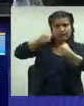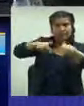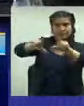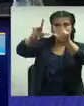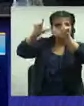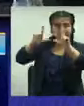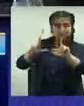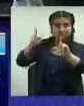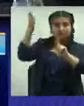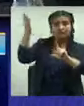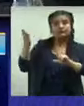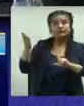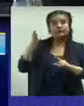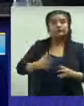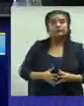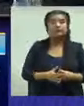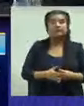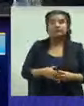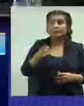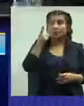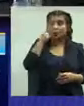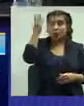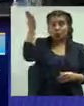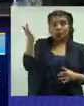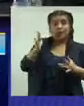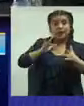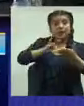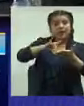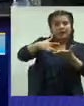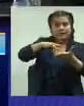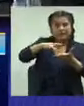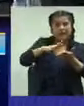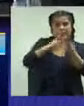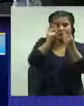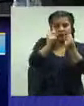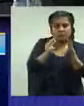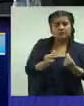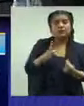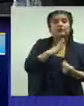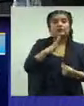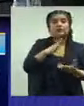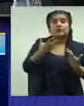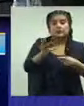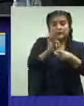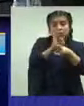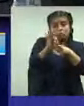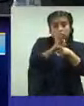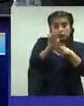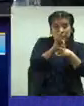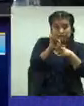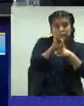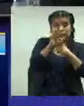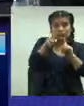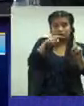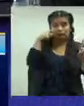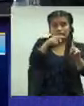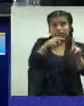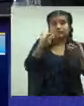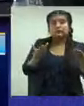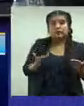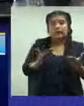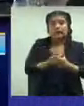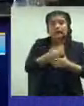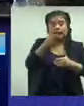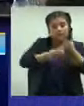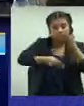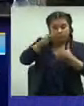anterior? Estos son los déficits que nosotros tenemos. Podemos ver también el funcionamiento, las sentencias